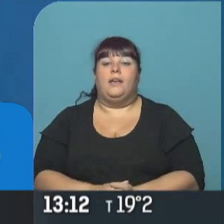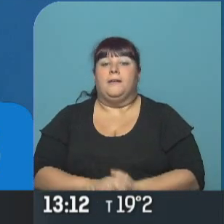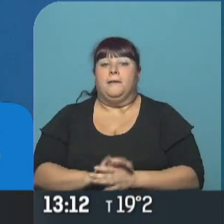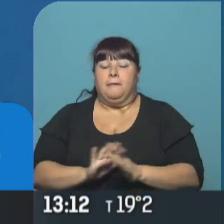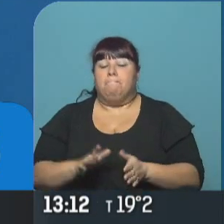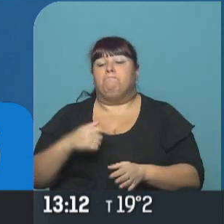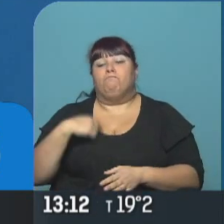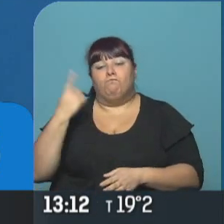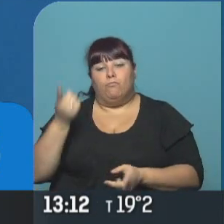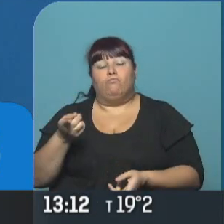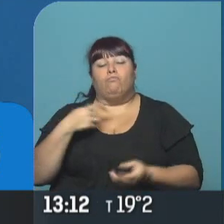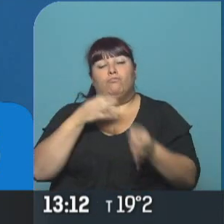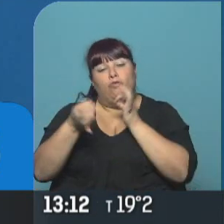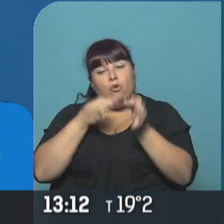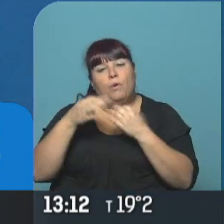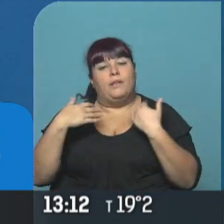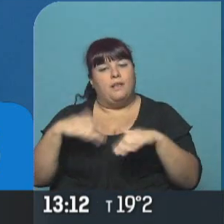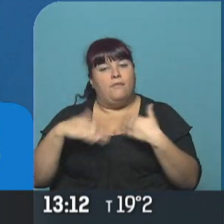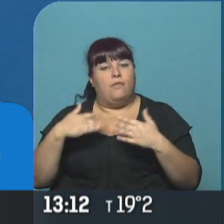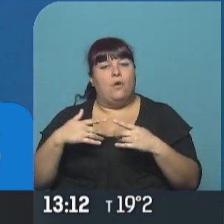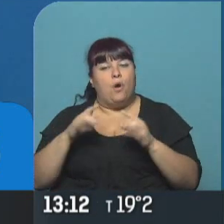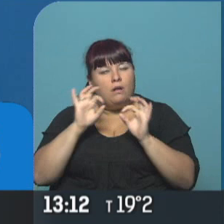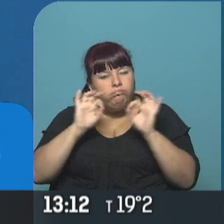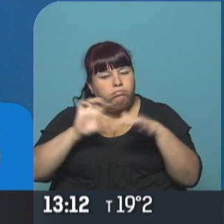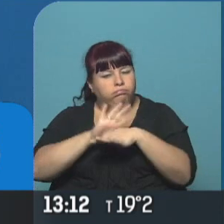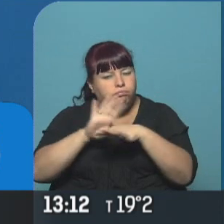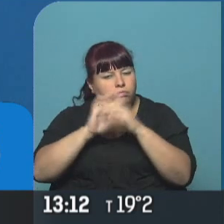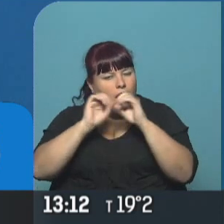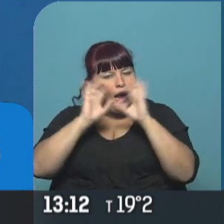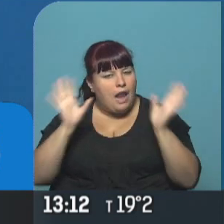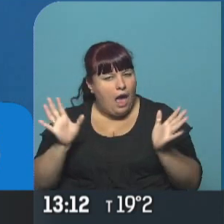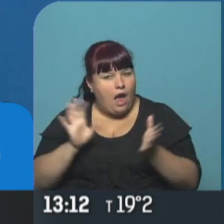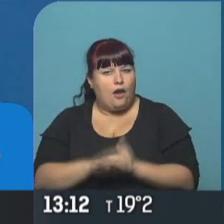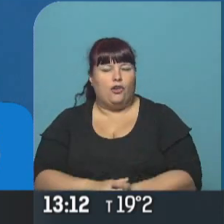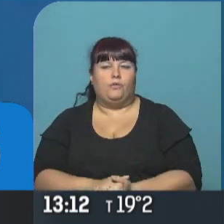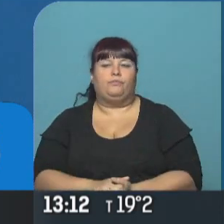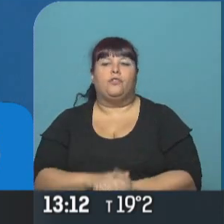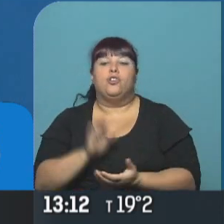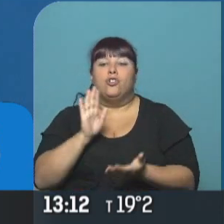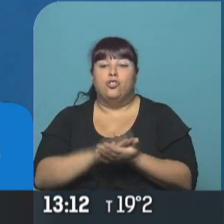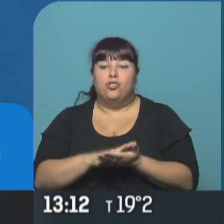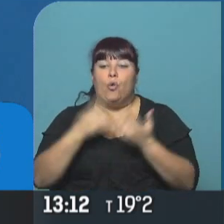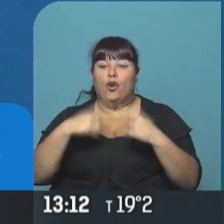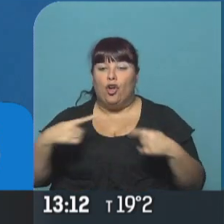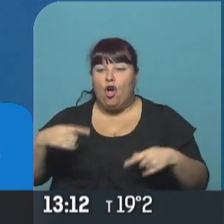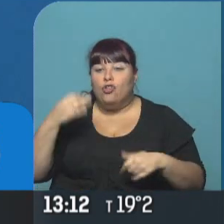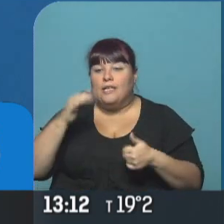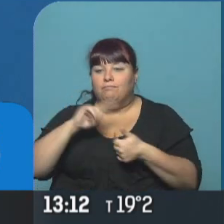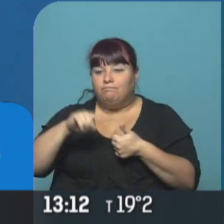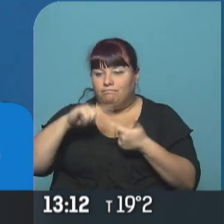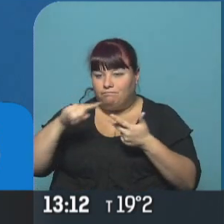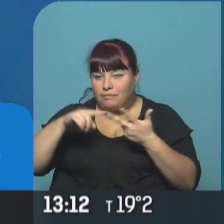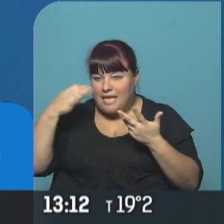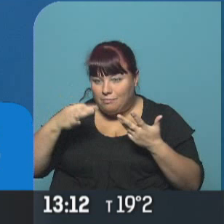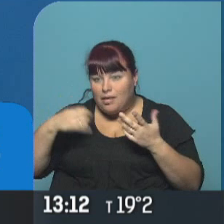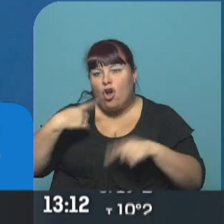Entonces tuvimos una conversación bastante detallada sobre artículos específicos y vamos a